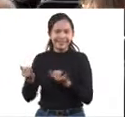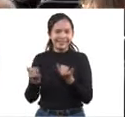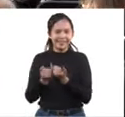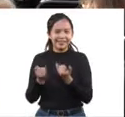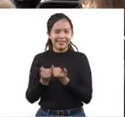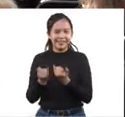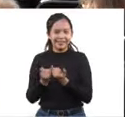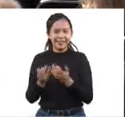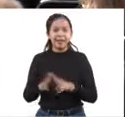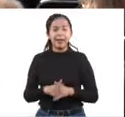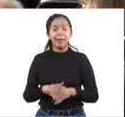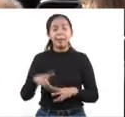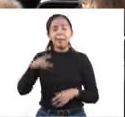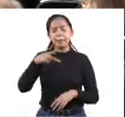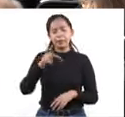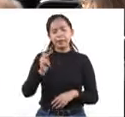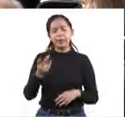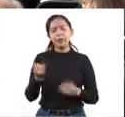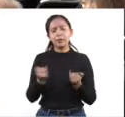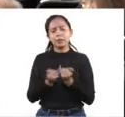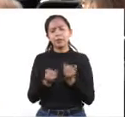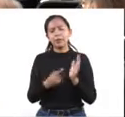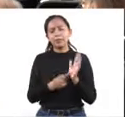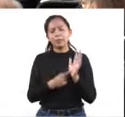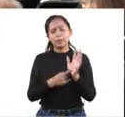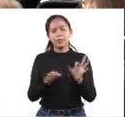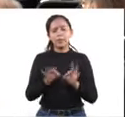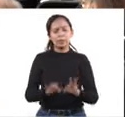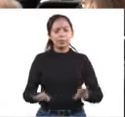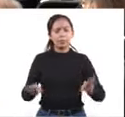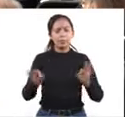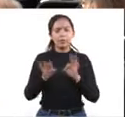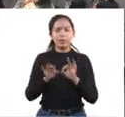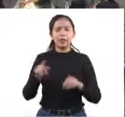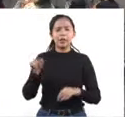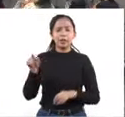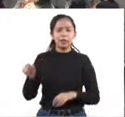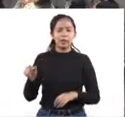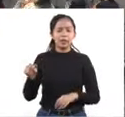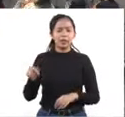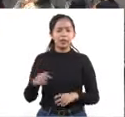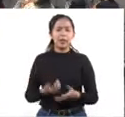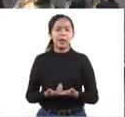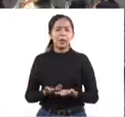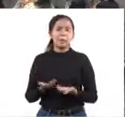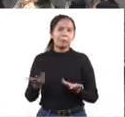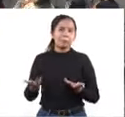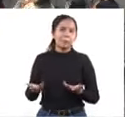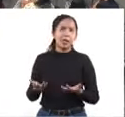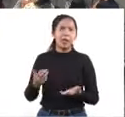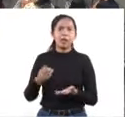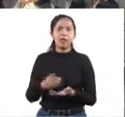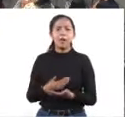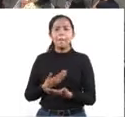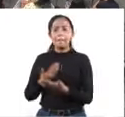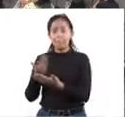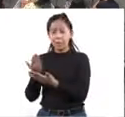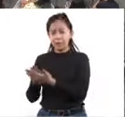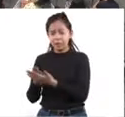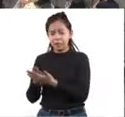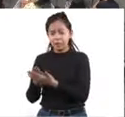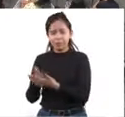quiero recalcar la importancia que ella ha tomado para responder a nuestra petición. Ella no nos